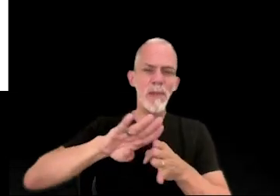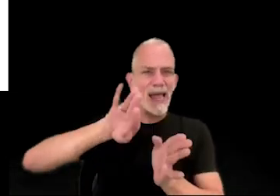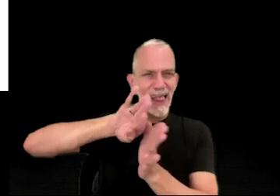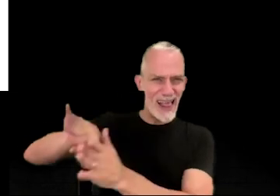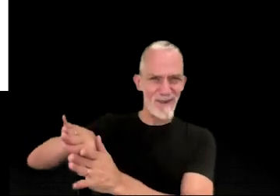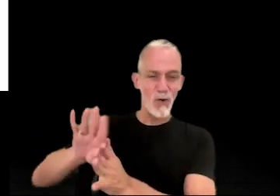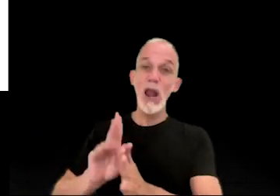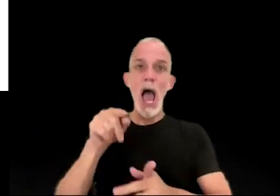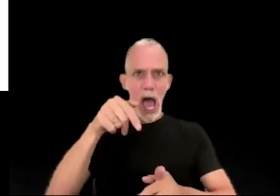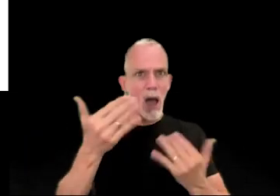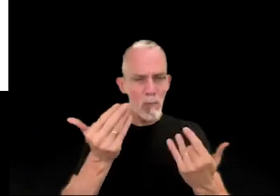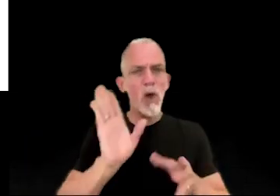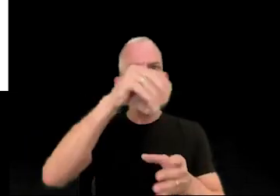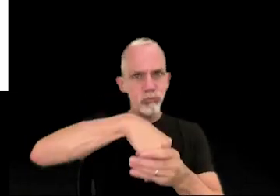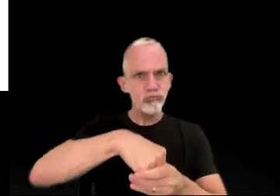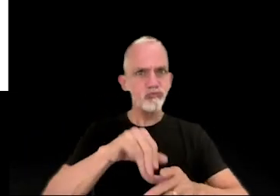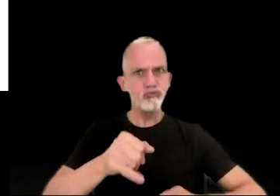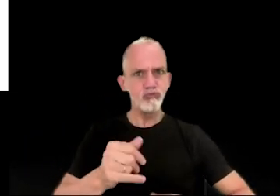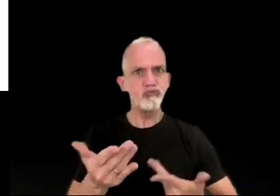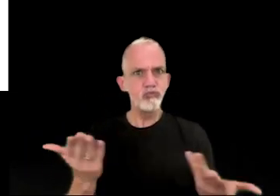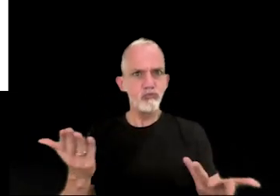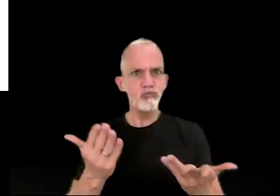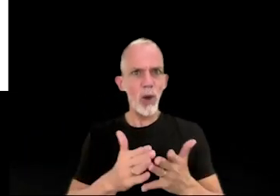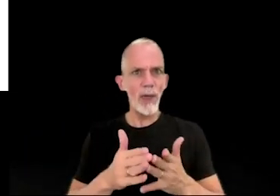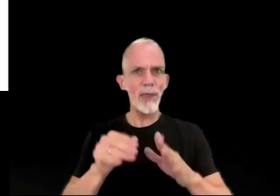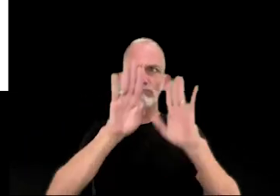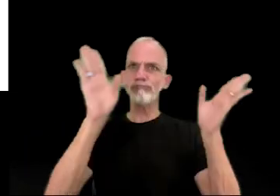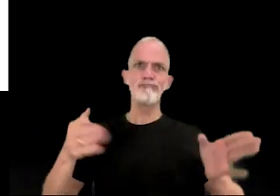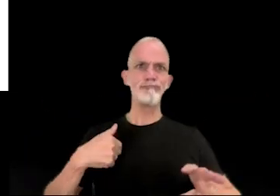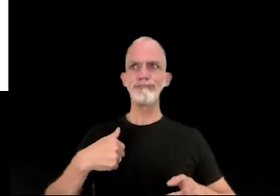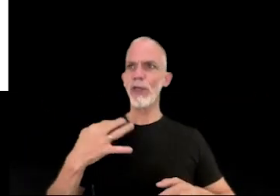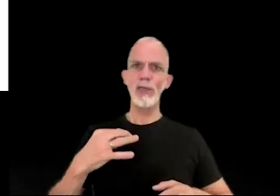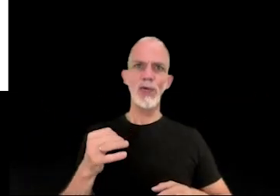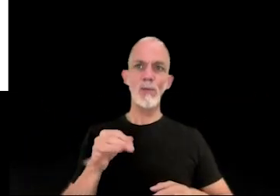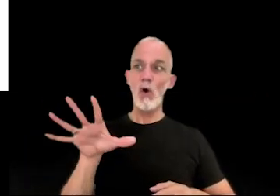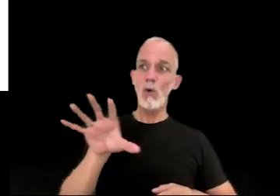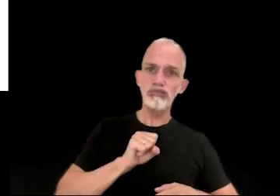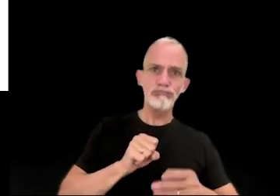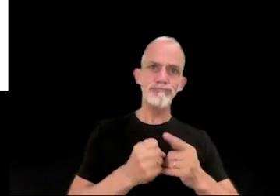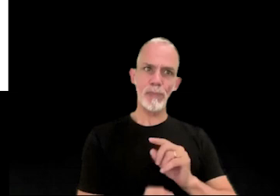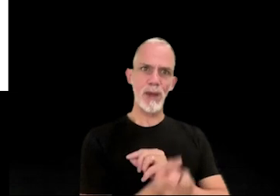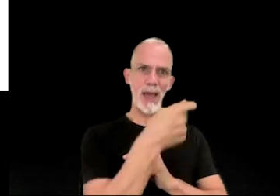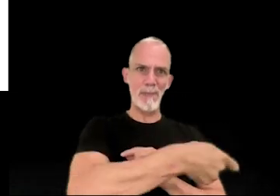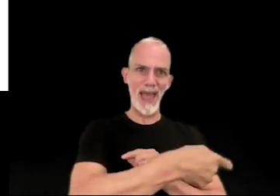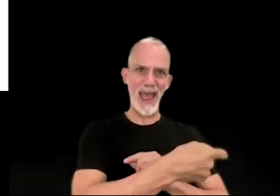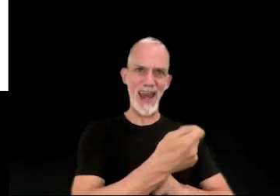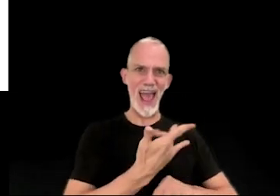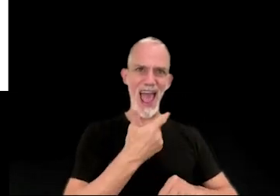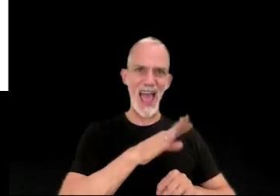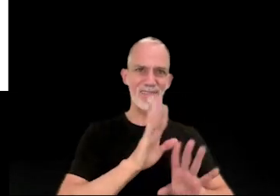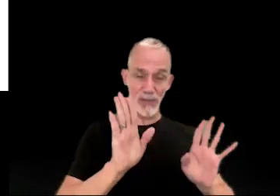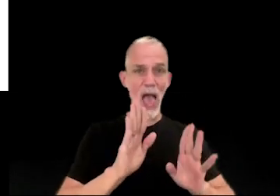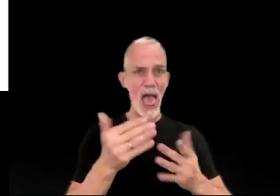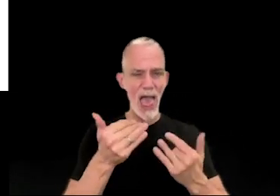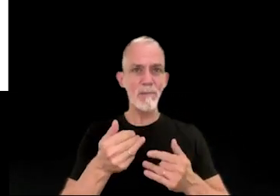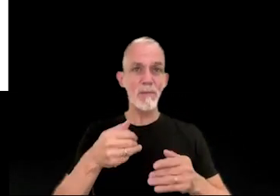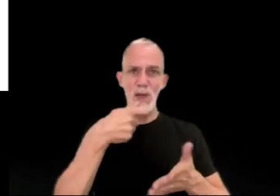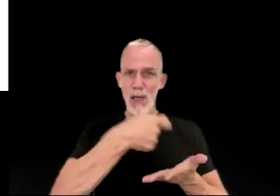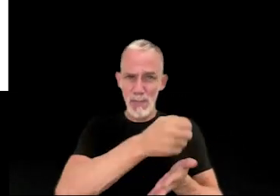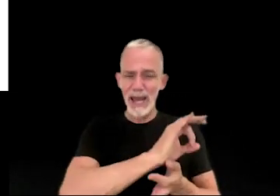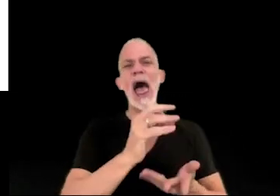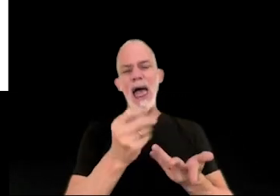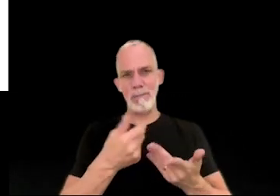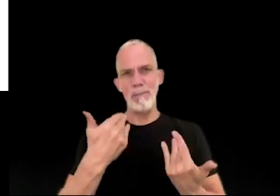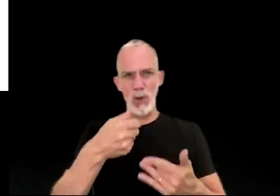oportunidad están susceptibles o pueden ser incorporadas. Tenemos también la posibilidad de